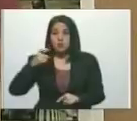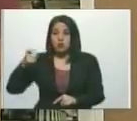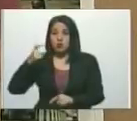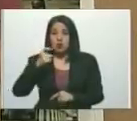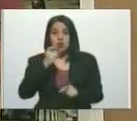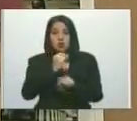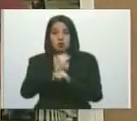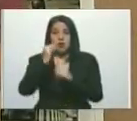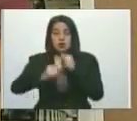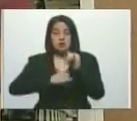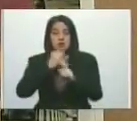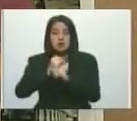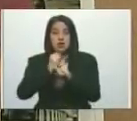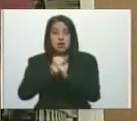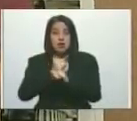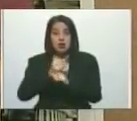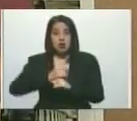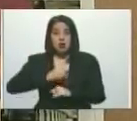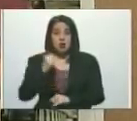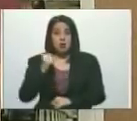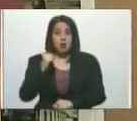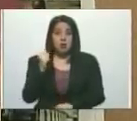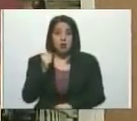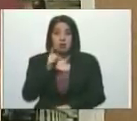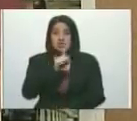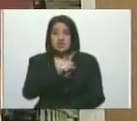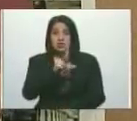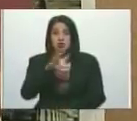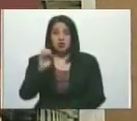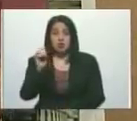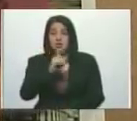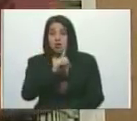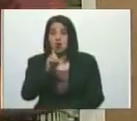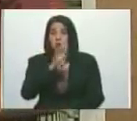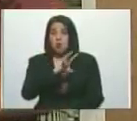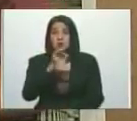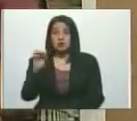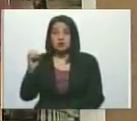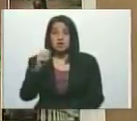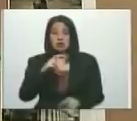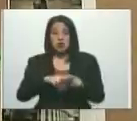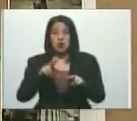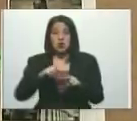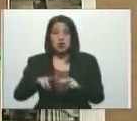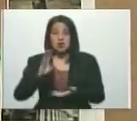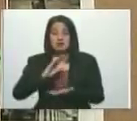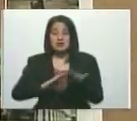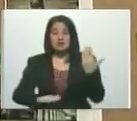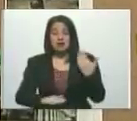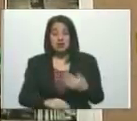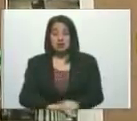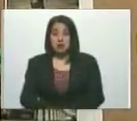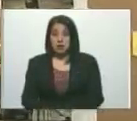Interpol, porque además no eran 130, eran 400 niños que se iban a llevar, 400.